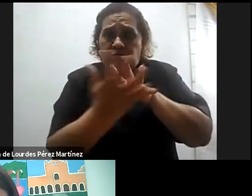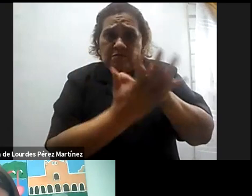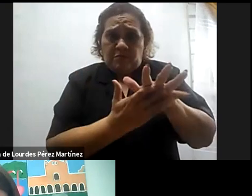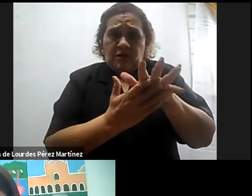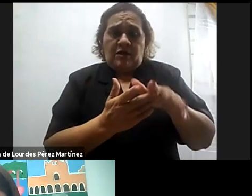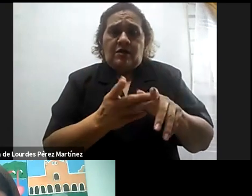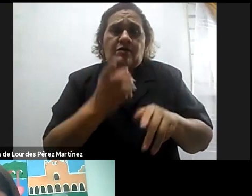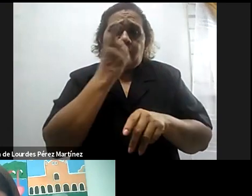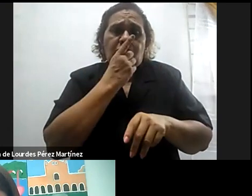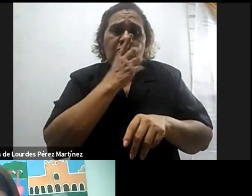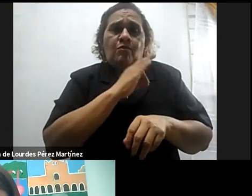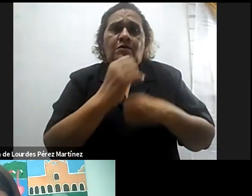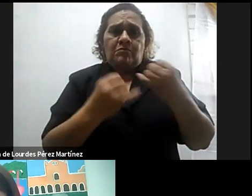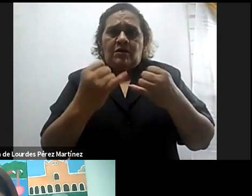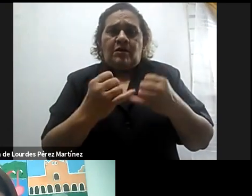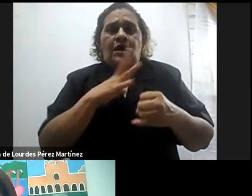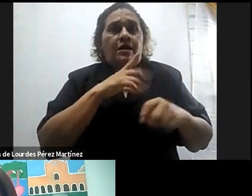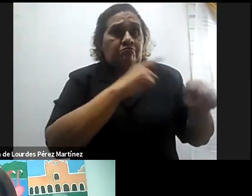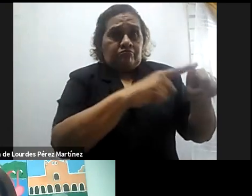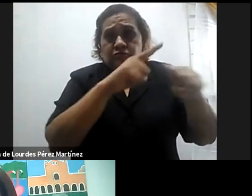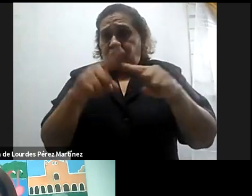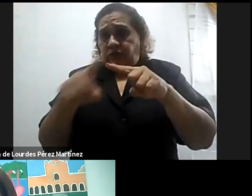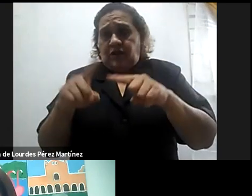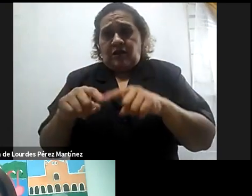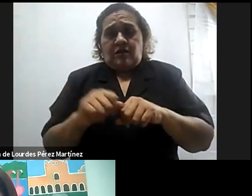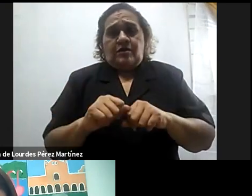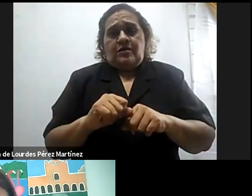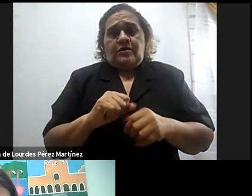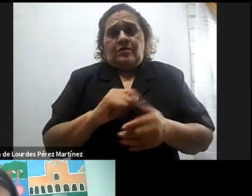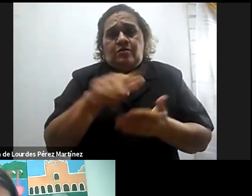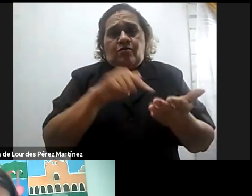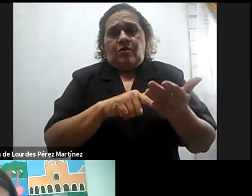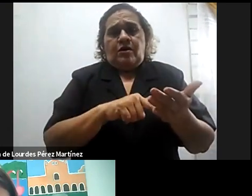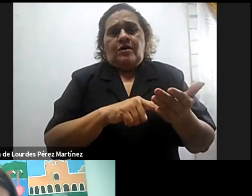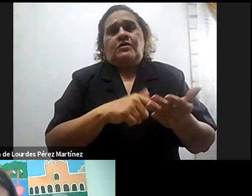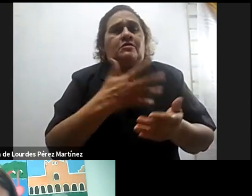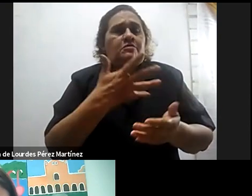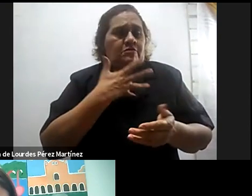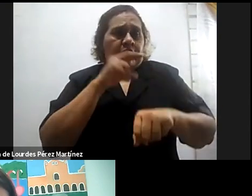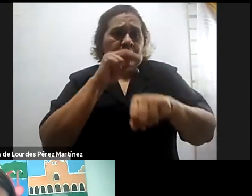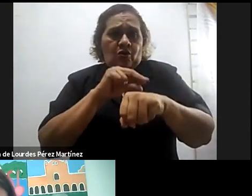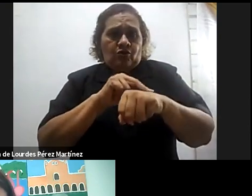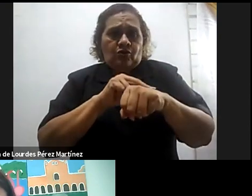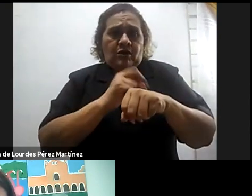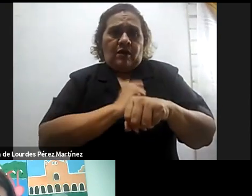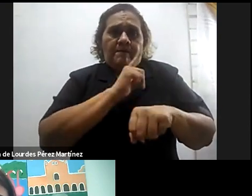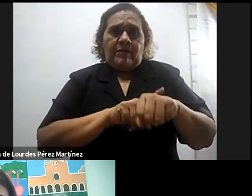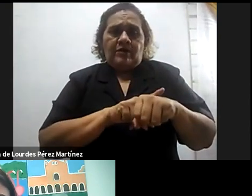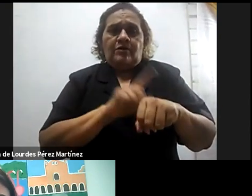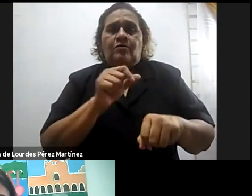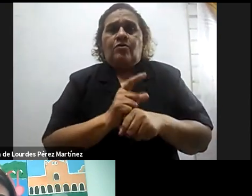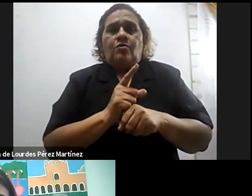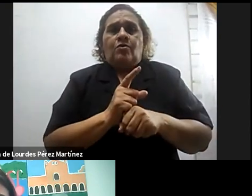pueden acercar ahí. Diferentes unidades de la Secretaría de Salud también cuentan con médicos especialistas, como las unidades